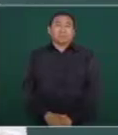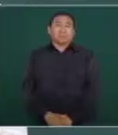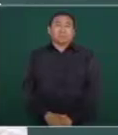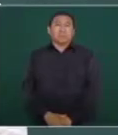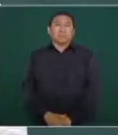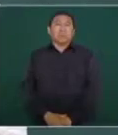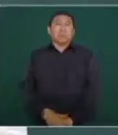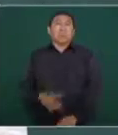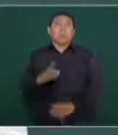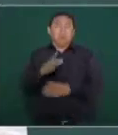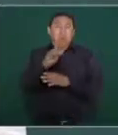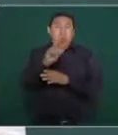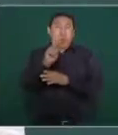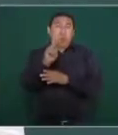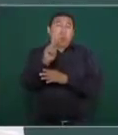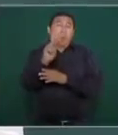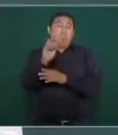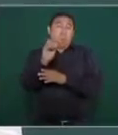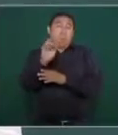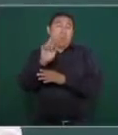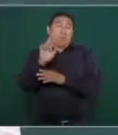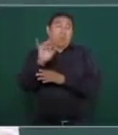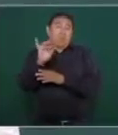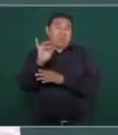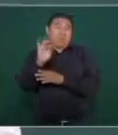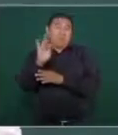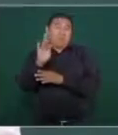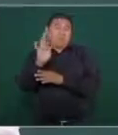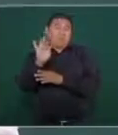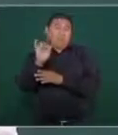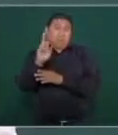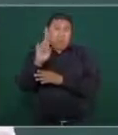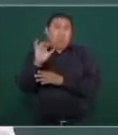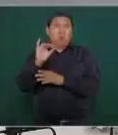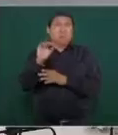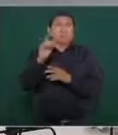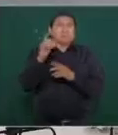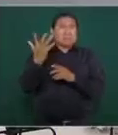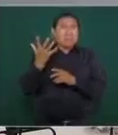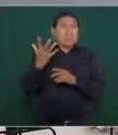Cuando Porfirio Díaz se creó lo del tapado,